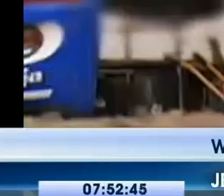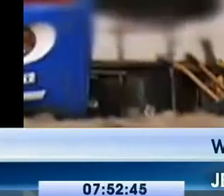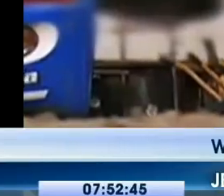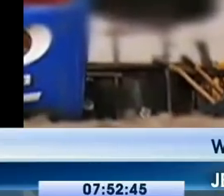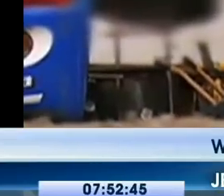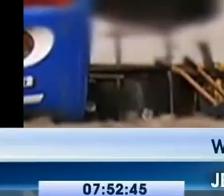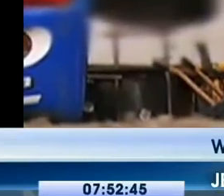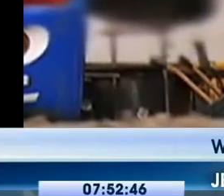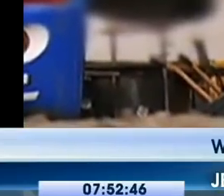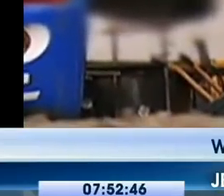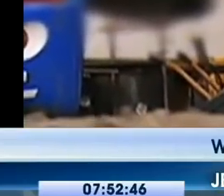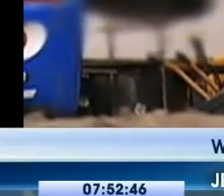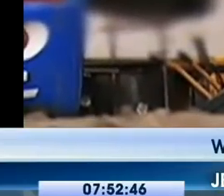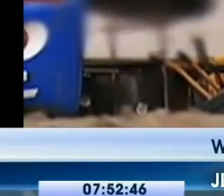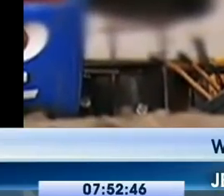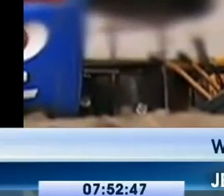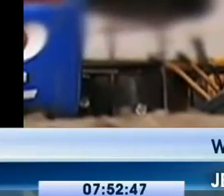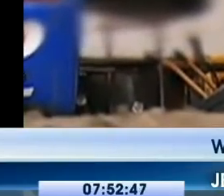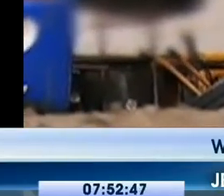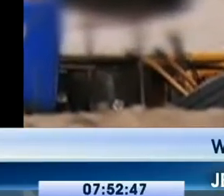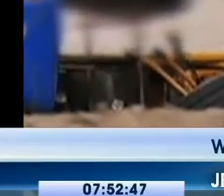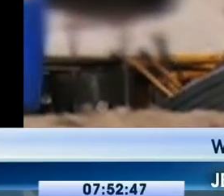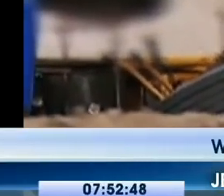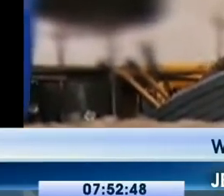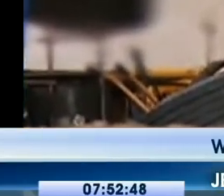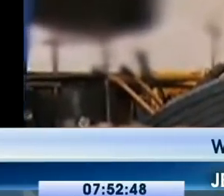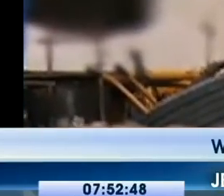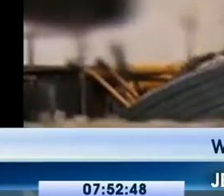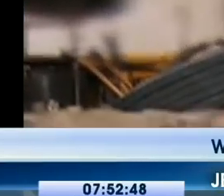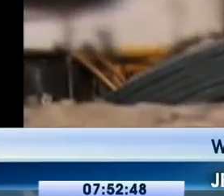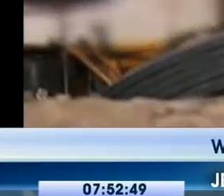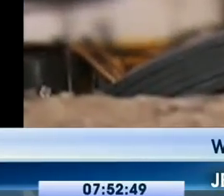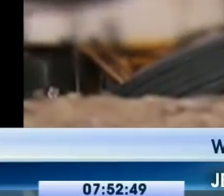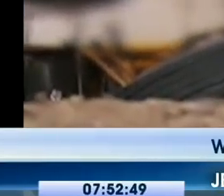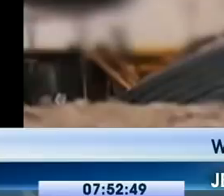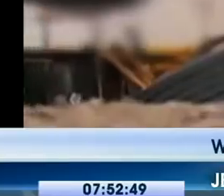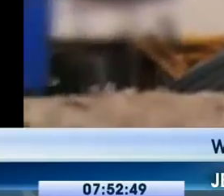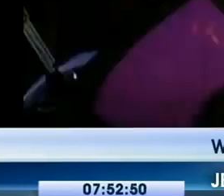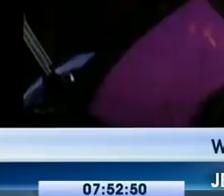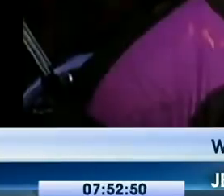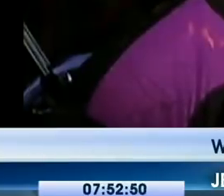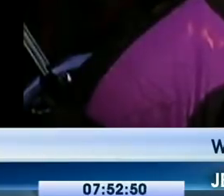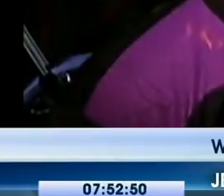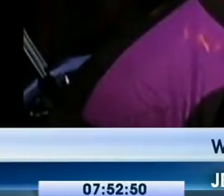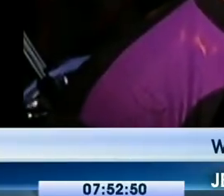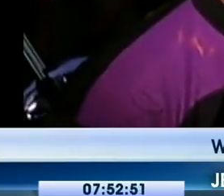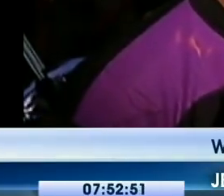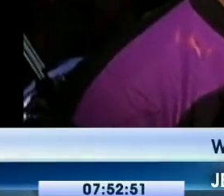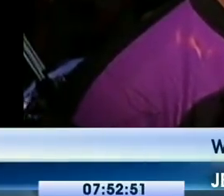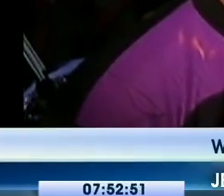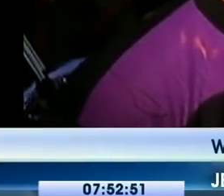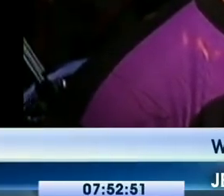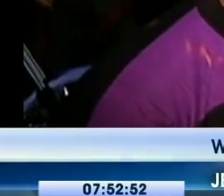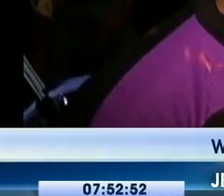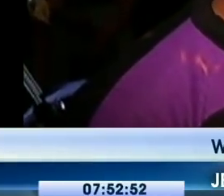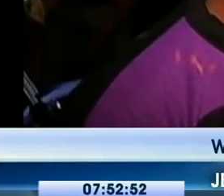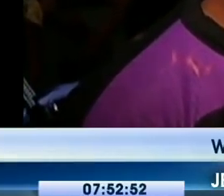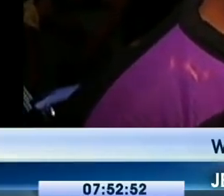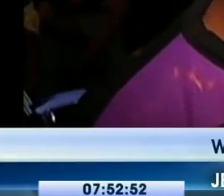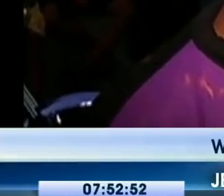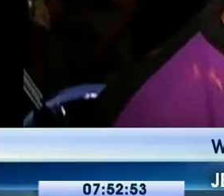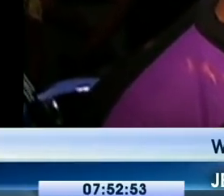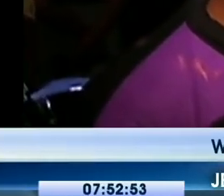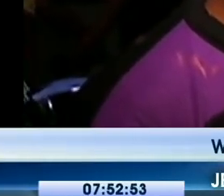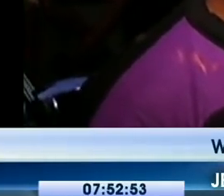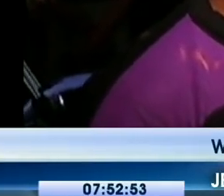se genere alarma en el barrio. El ser mecánico automotriz tiene que ser precavido, poner ambas partes taco, en